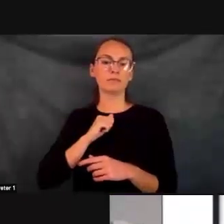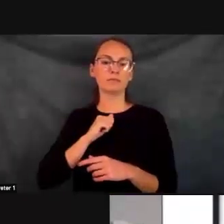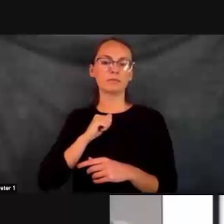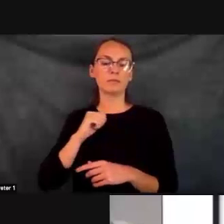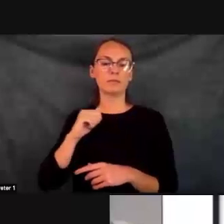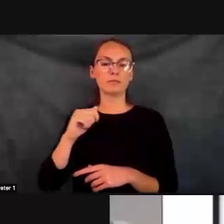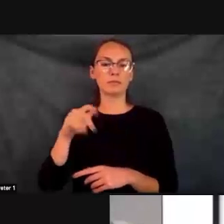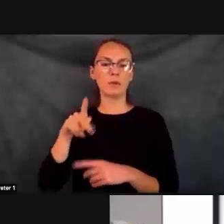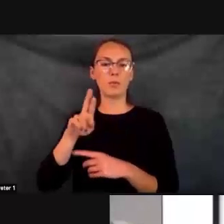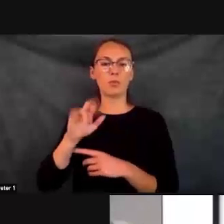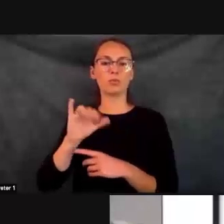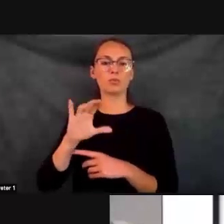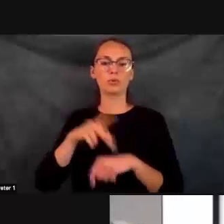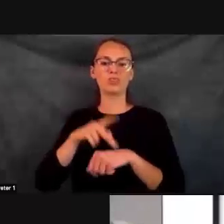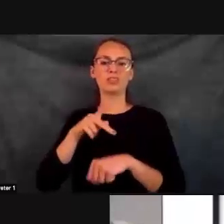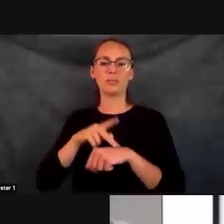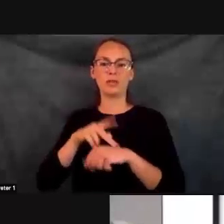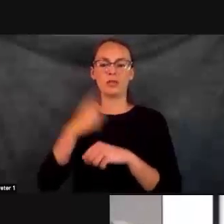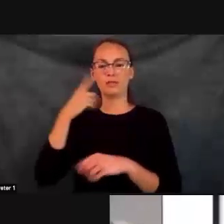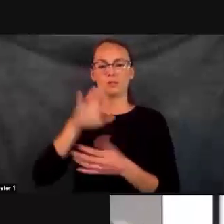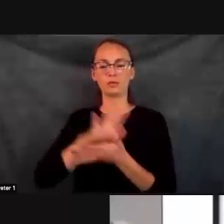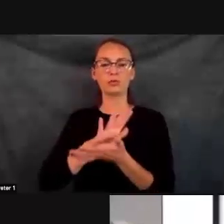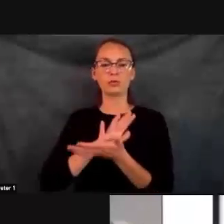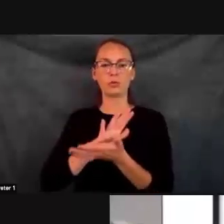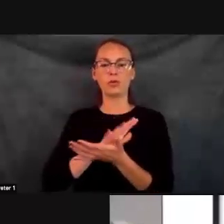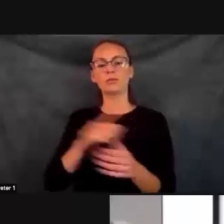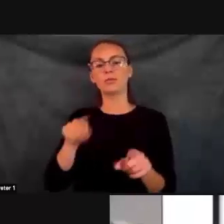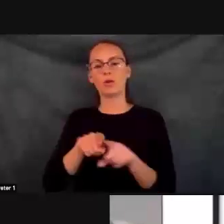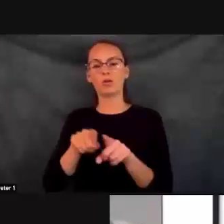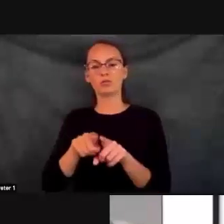Syracuse 9 y el presidente del